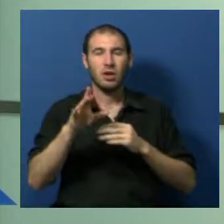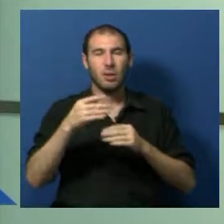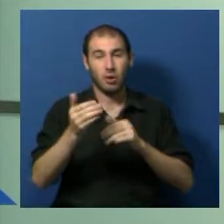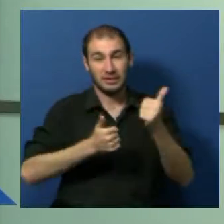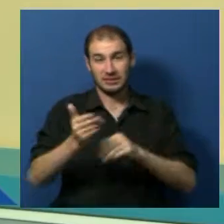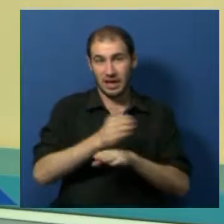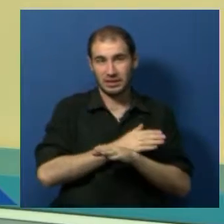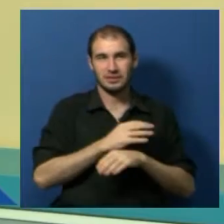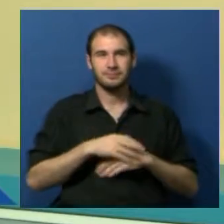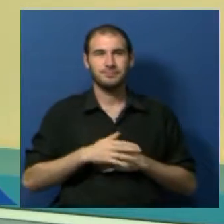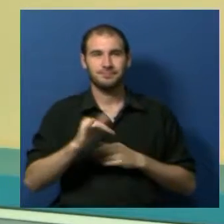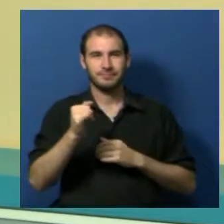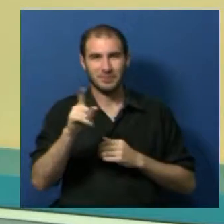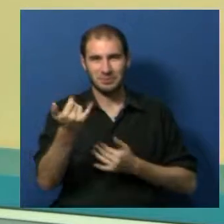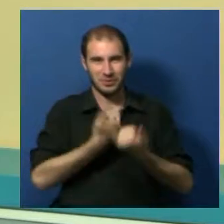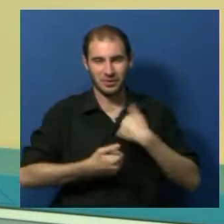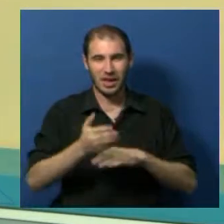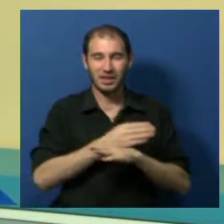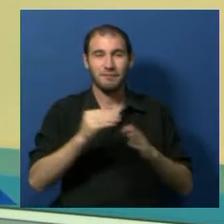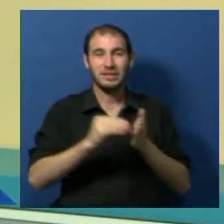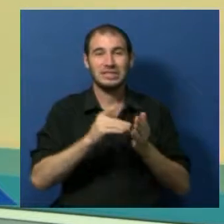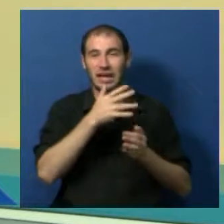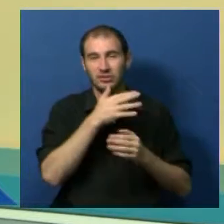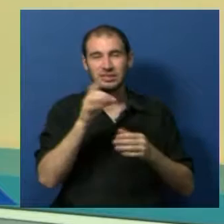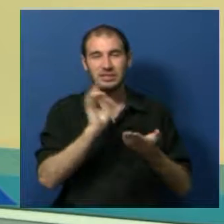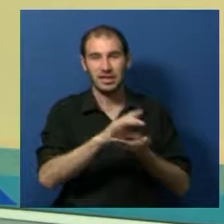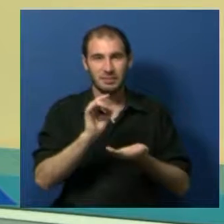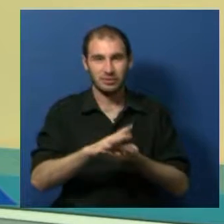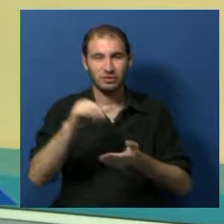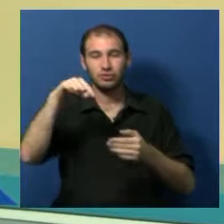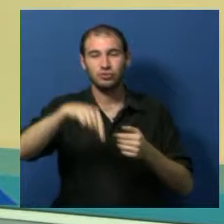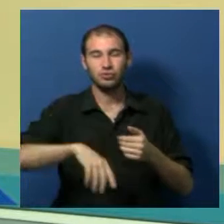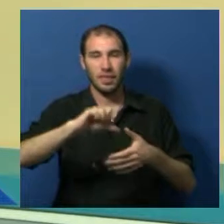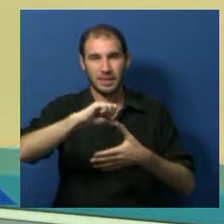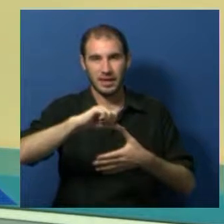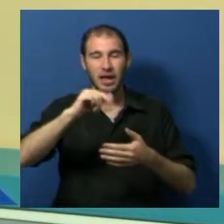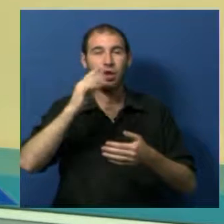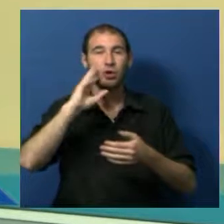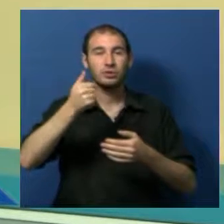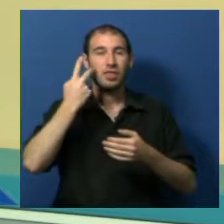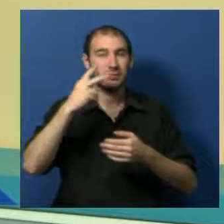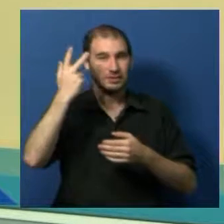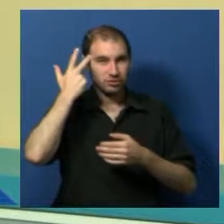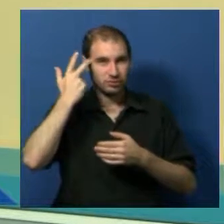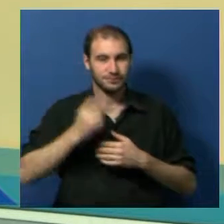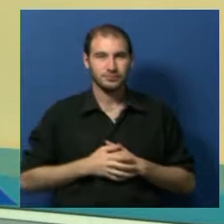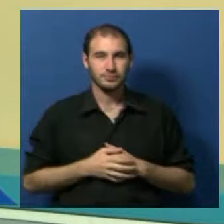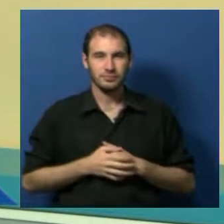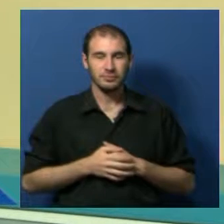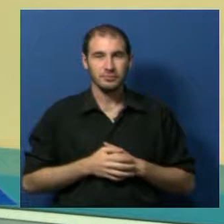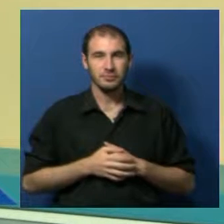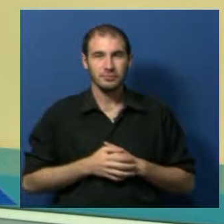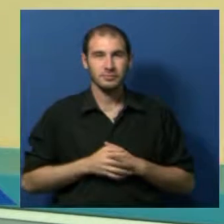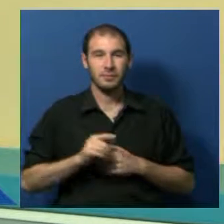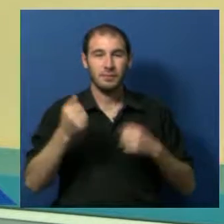anterior, ¿no? Así es. Vos lo decías recién en la previa, fecha 14 de las eliminatorias sudamericanas rumbo al Mundial en Rusia 2018. Ya se